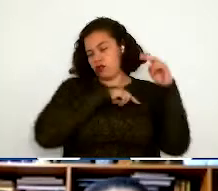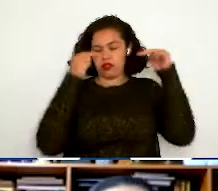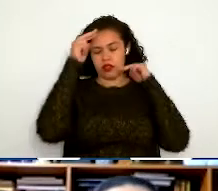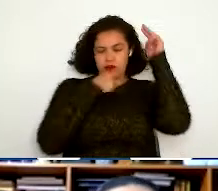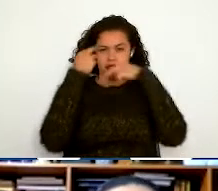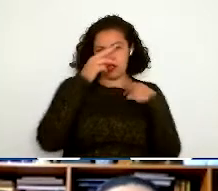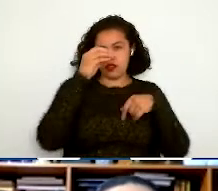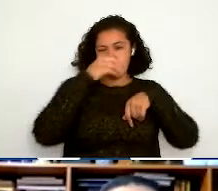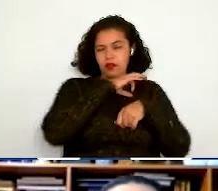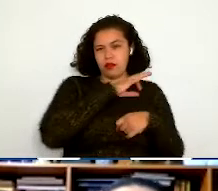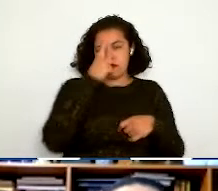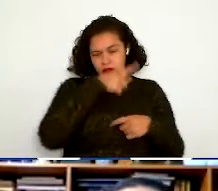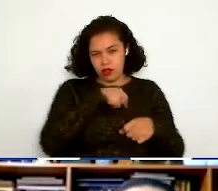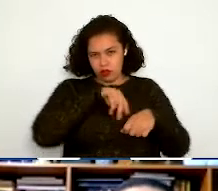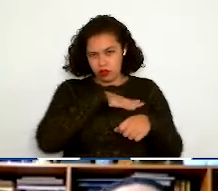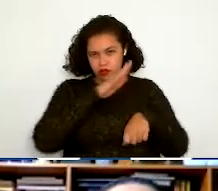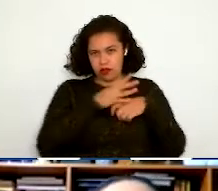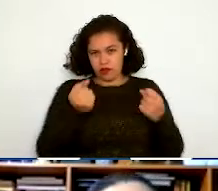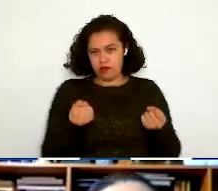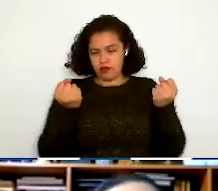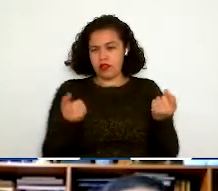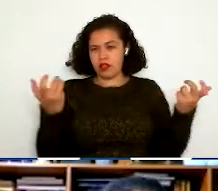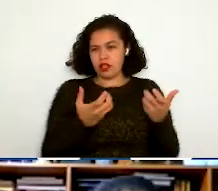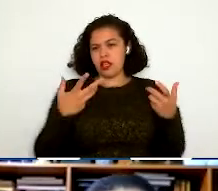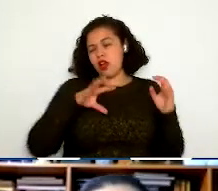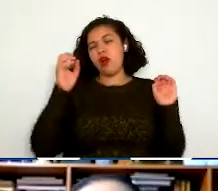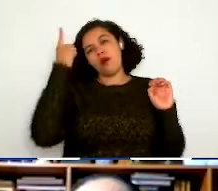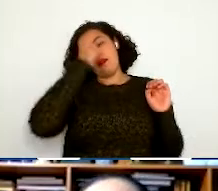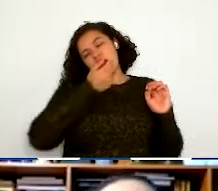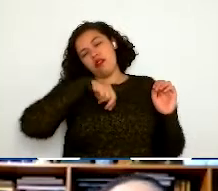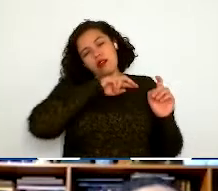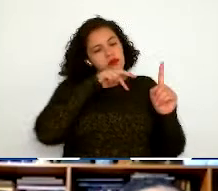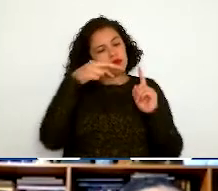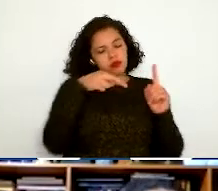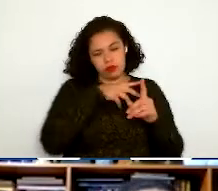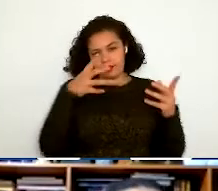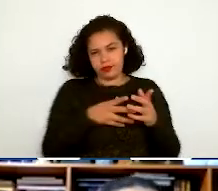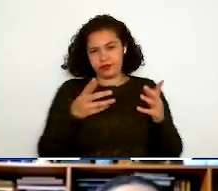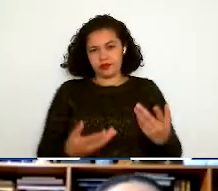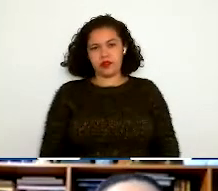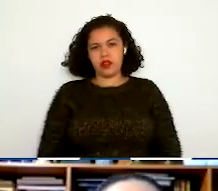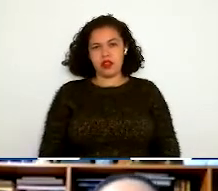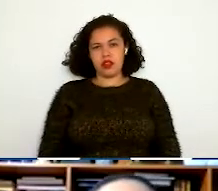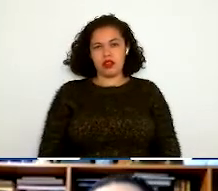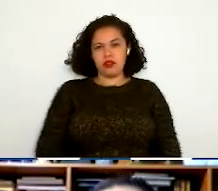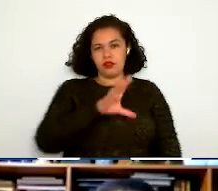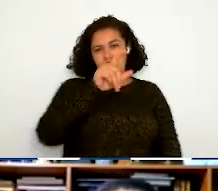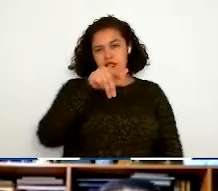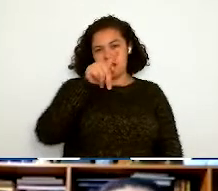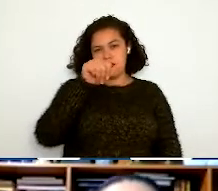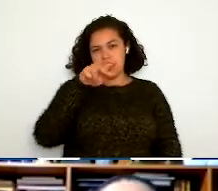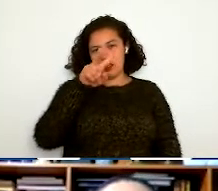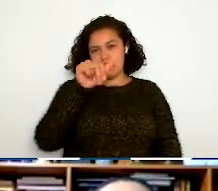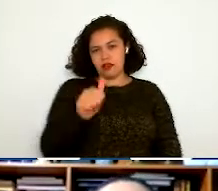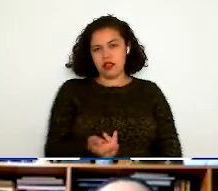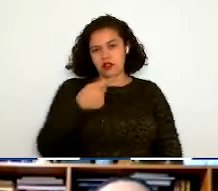fortalecer justamente estas visiones o estas perspectivas. Pues la perspectiva cuantitativa, justo como su nombre lo